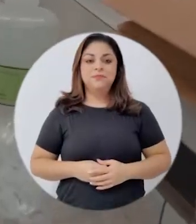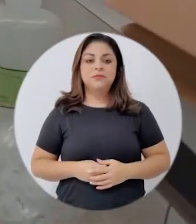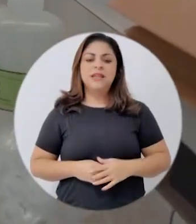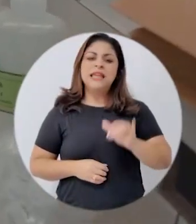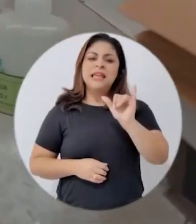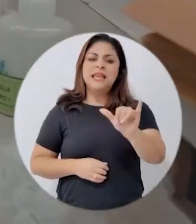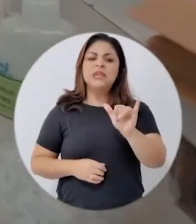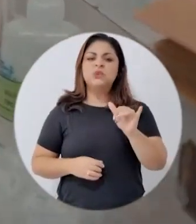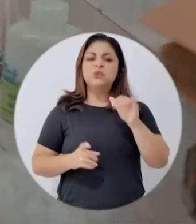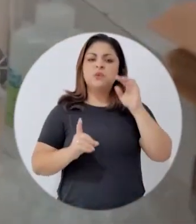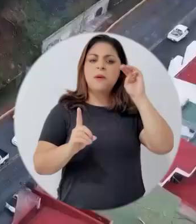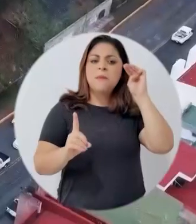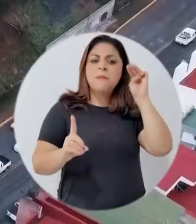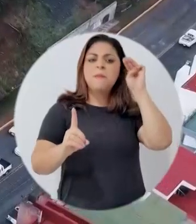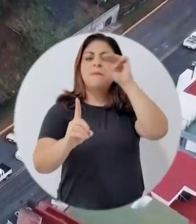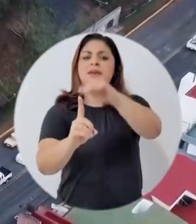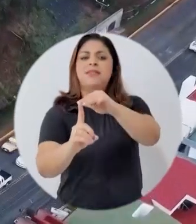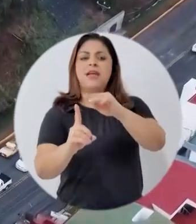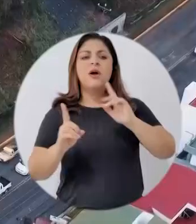hemos puesto como país?